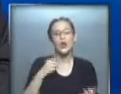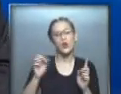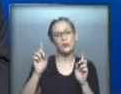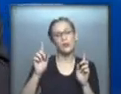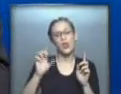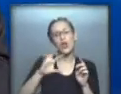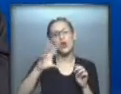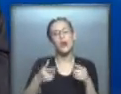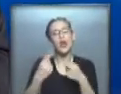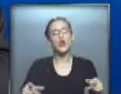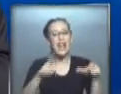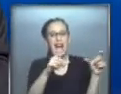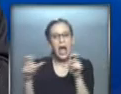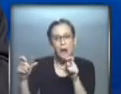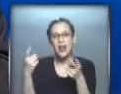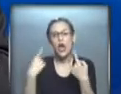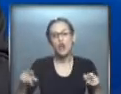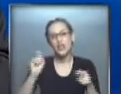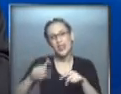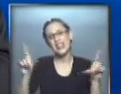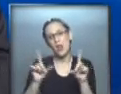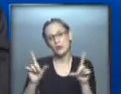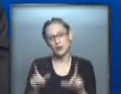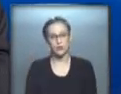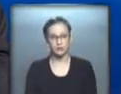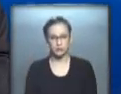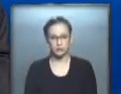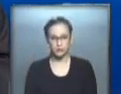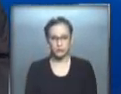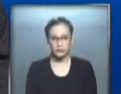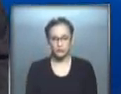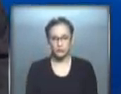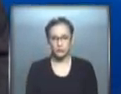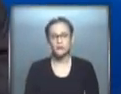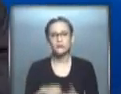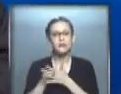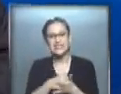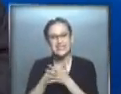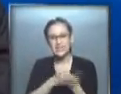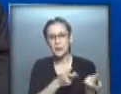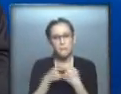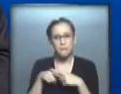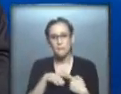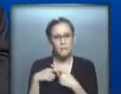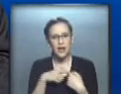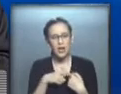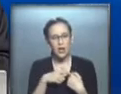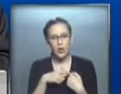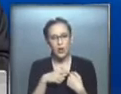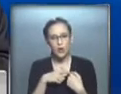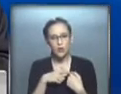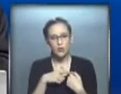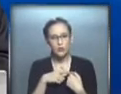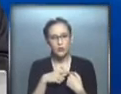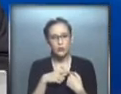equipo técnico de mente lo que se puede llegar a llevar de así dentro en un forcejeo terminó baleado uno de los